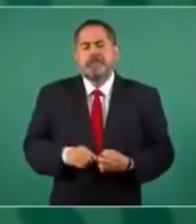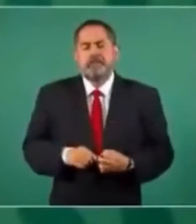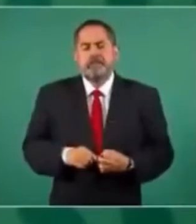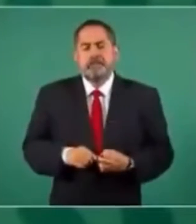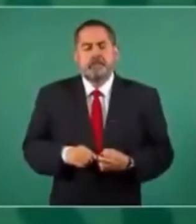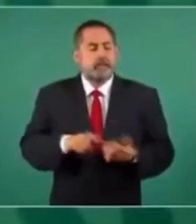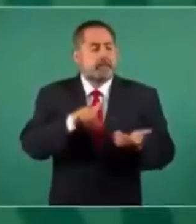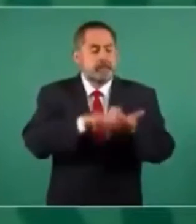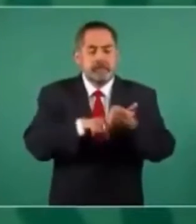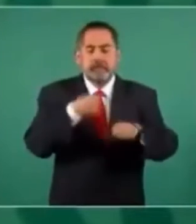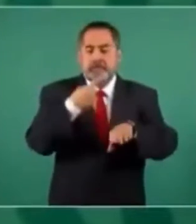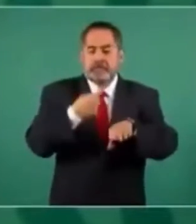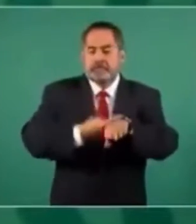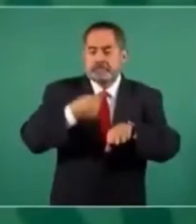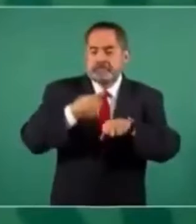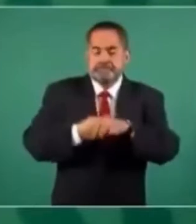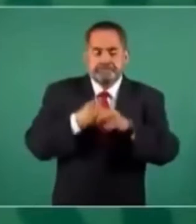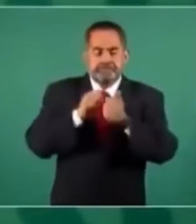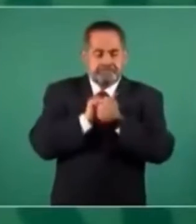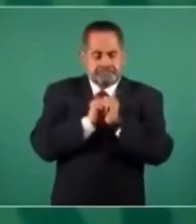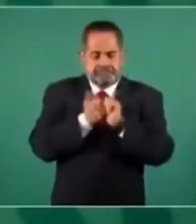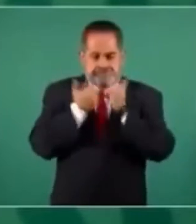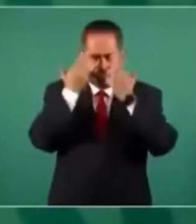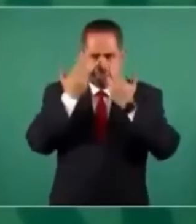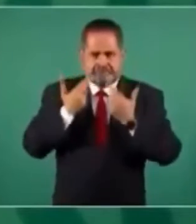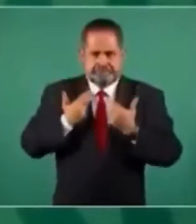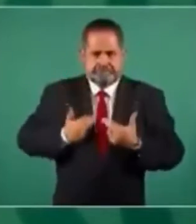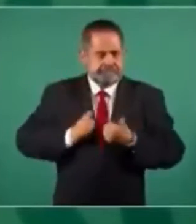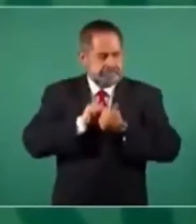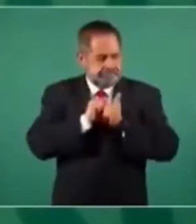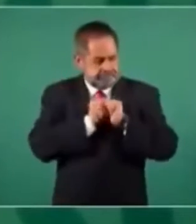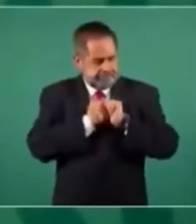con enfermedades crónicas